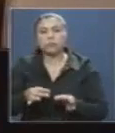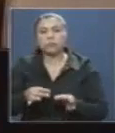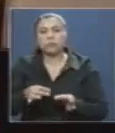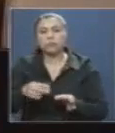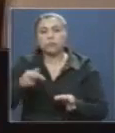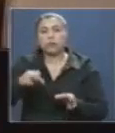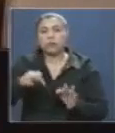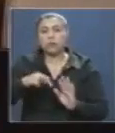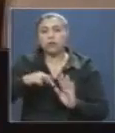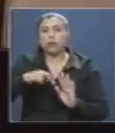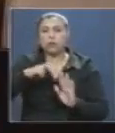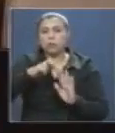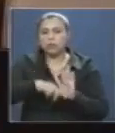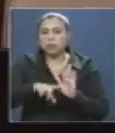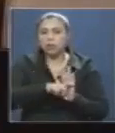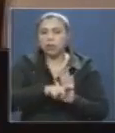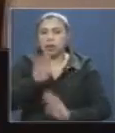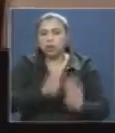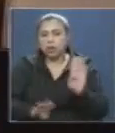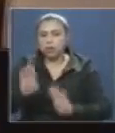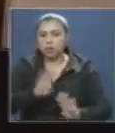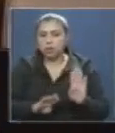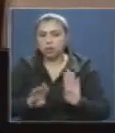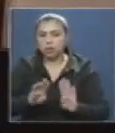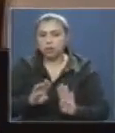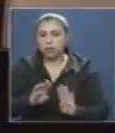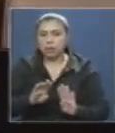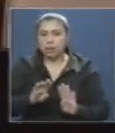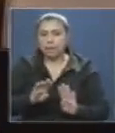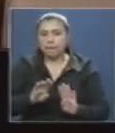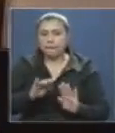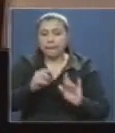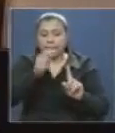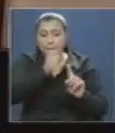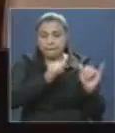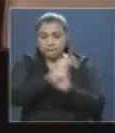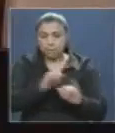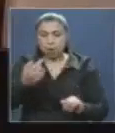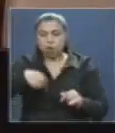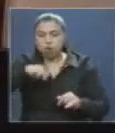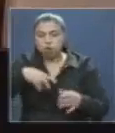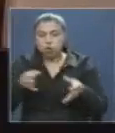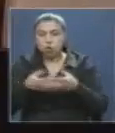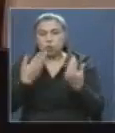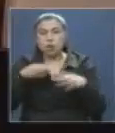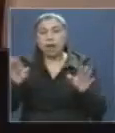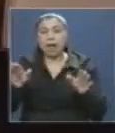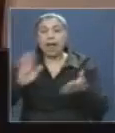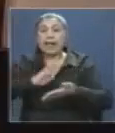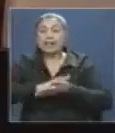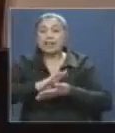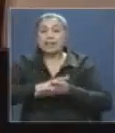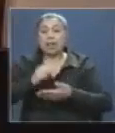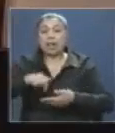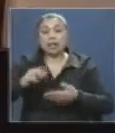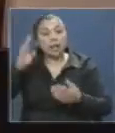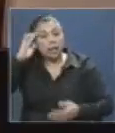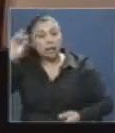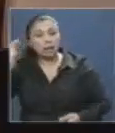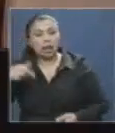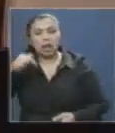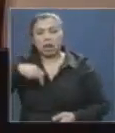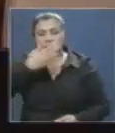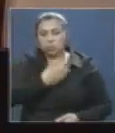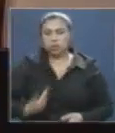este proyecto de ley que crea la Agencia de Protección de Datos. Nosotros los liberales celebramos esta iniciativa. Pero quiero decir, presidente, que